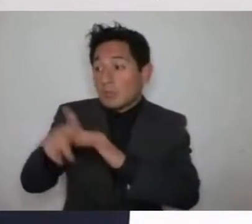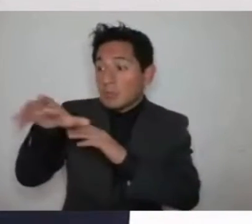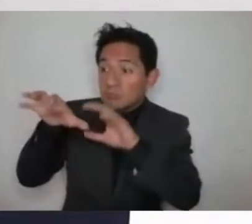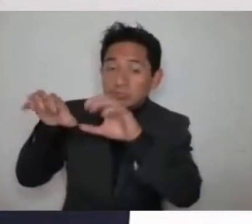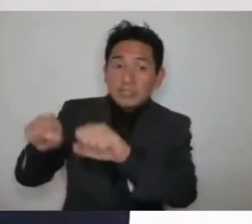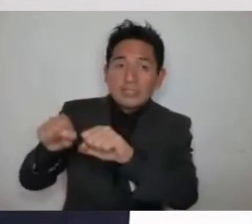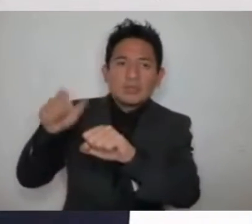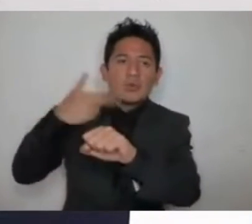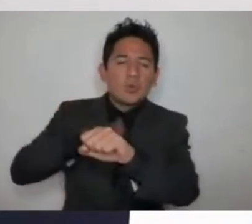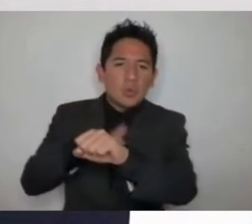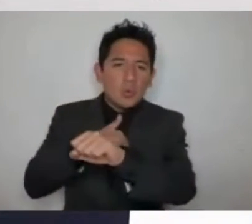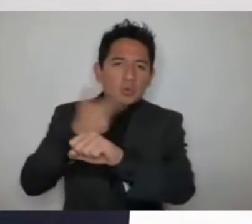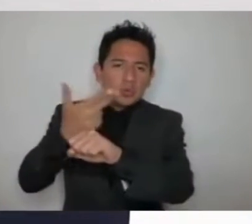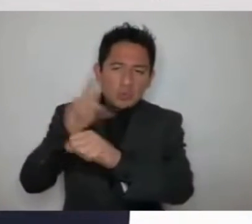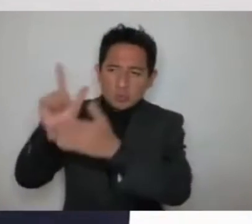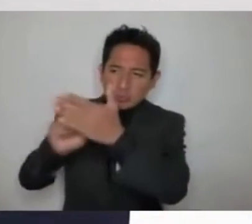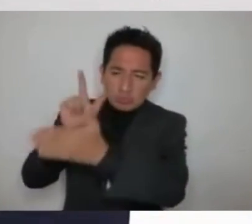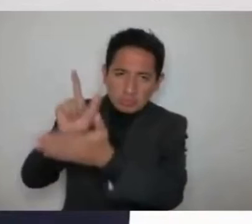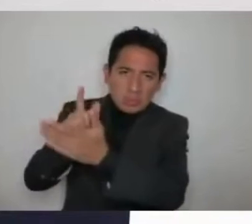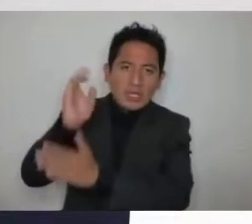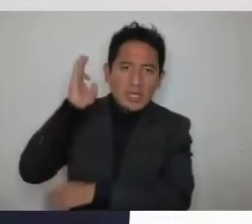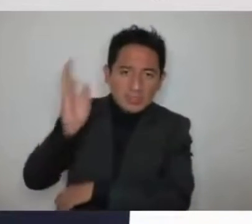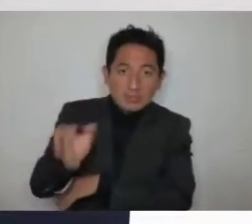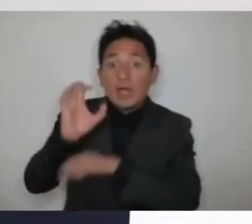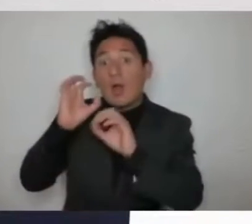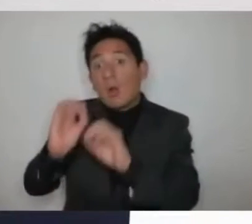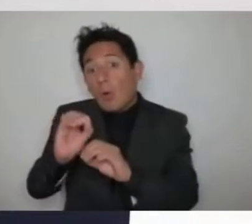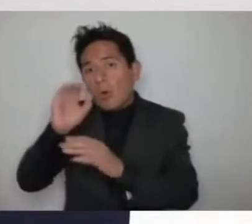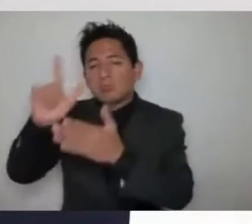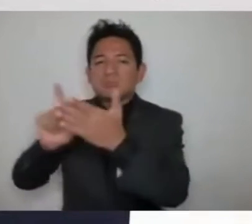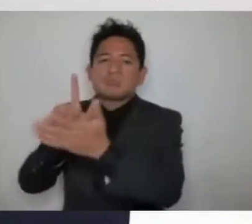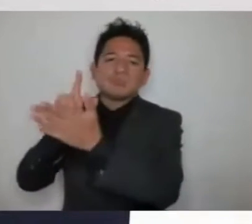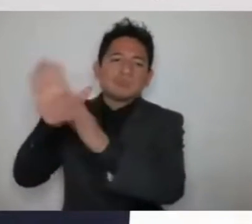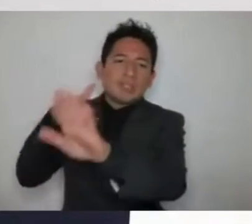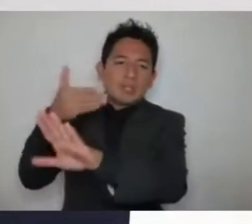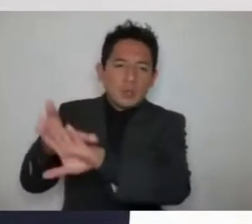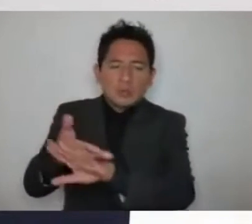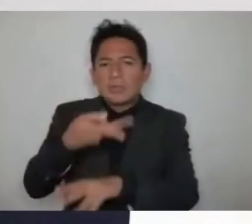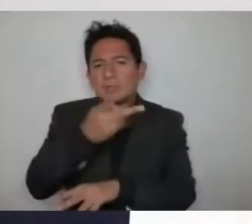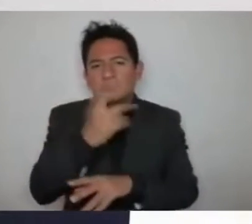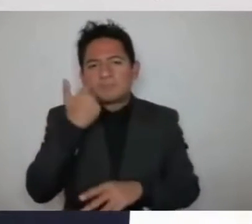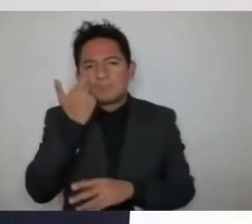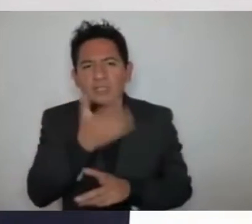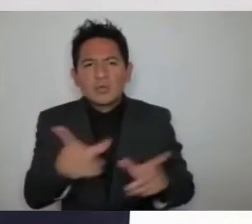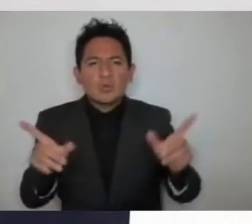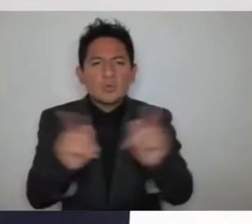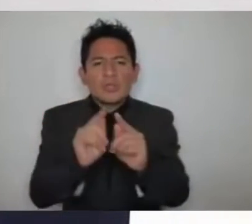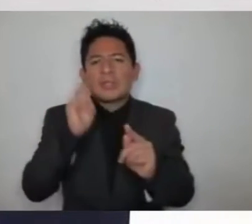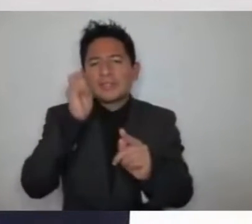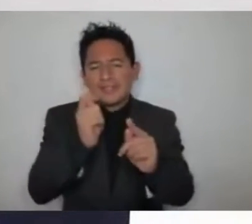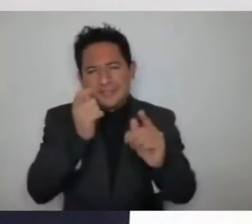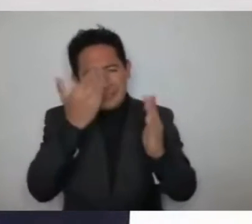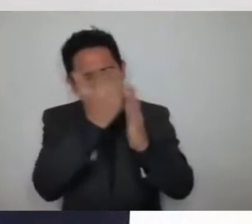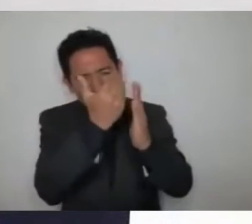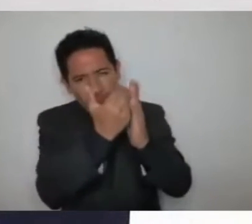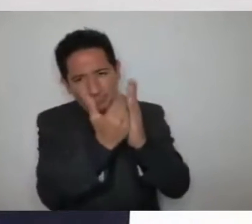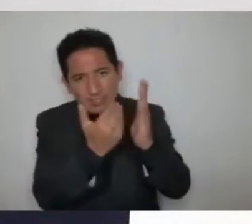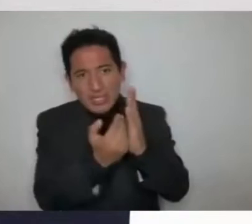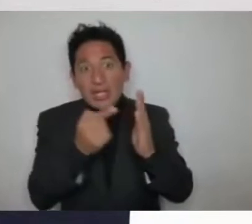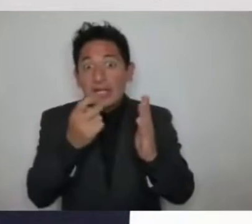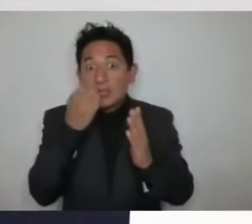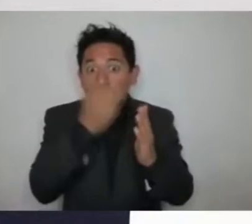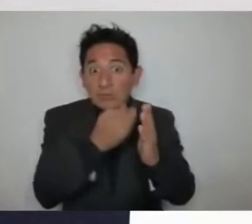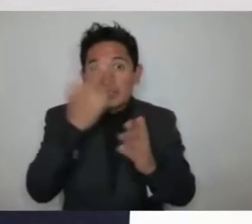eh excluir las pruebas y cierro eh eh finalmente diciendo que de un análisis muy preliminar de de de